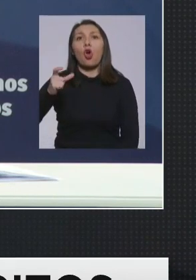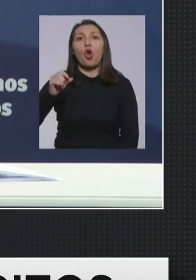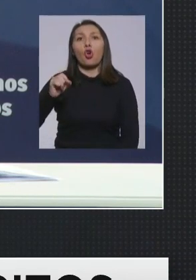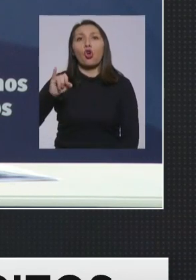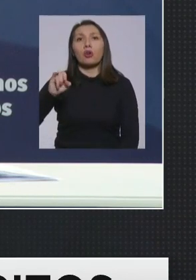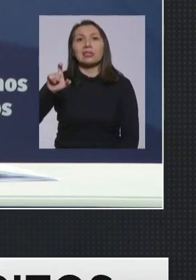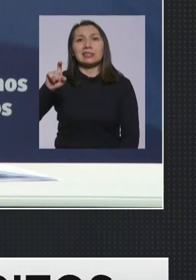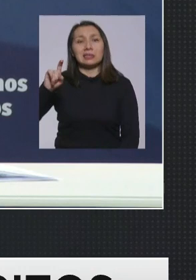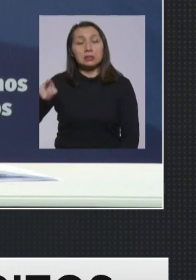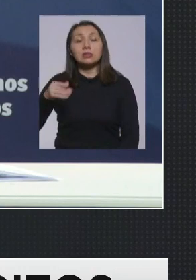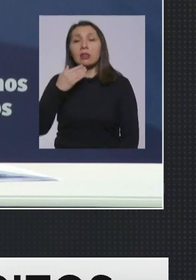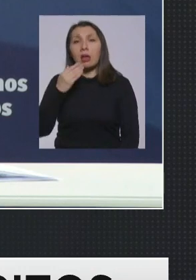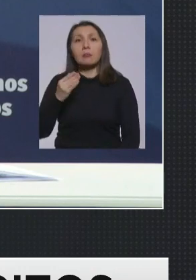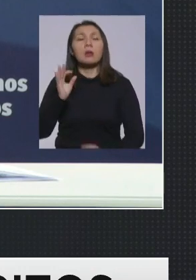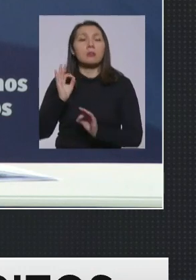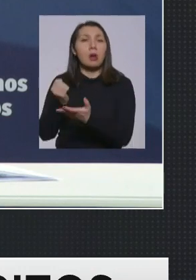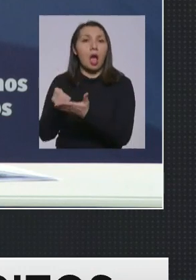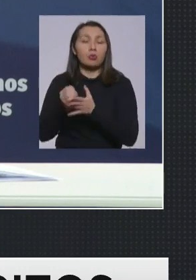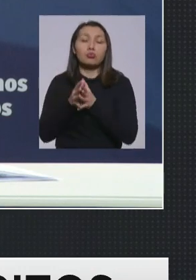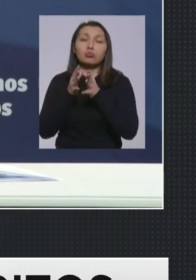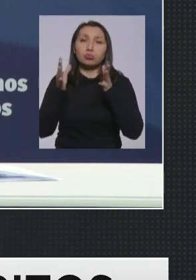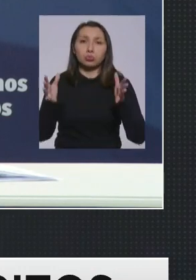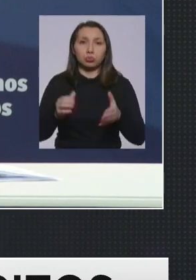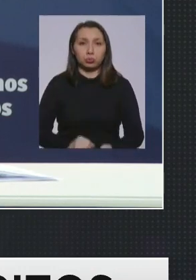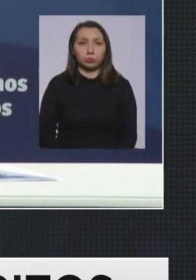también ha sido extraordinariamente colaborativa